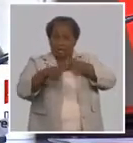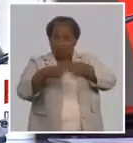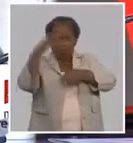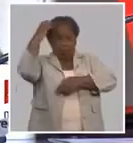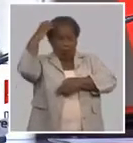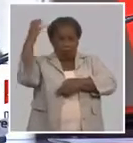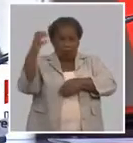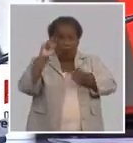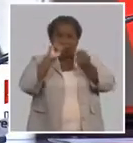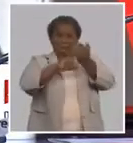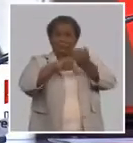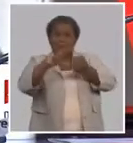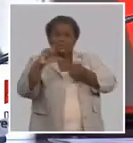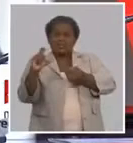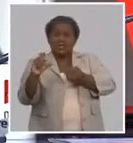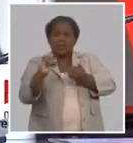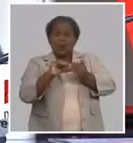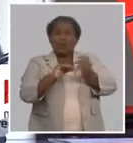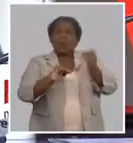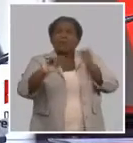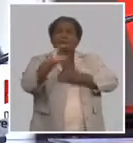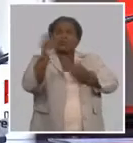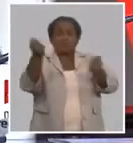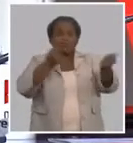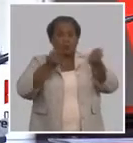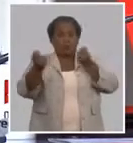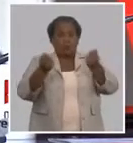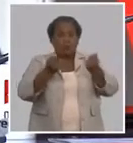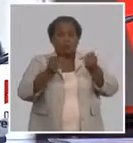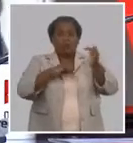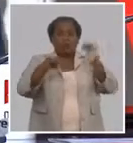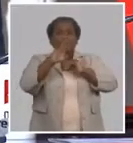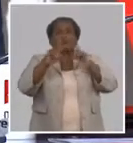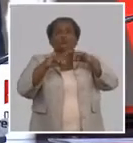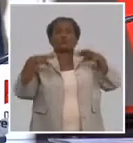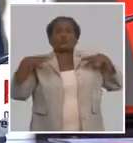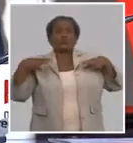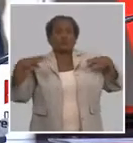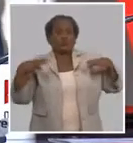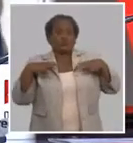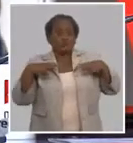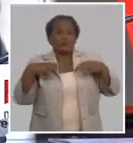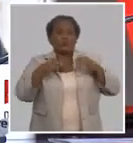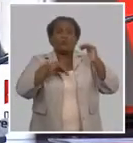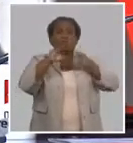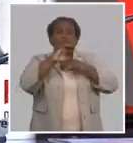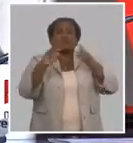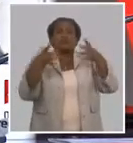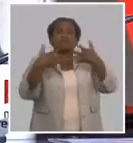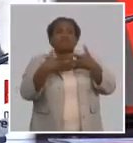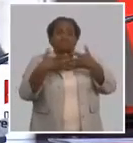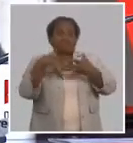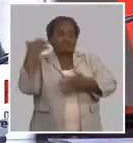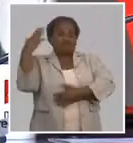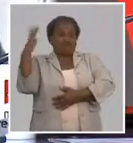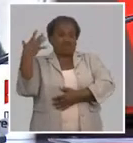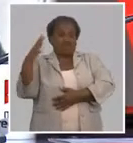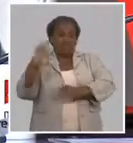gobierno del partido del ministerio del transporte del ministerio de turismo del ministerio de relaciones exteriores